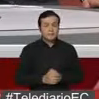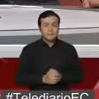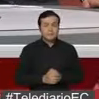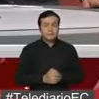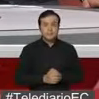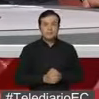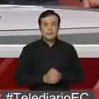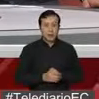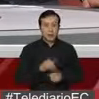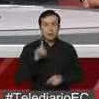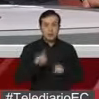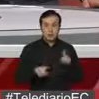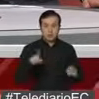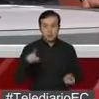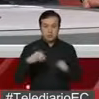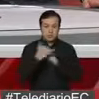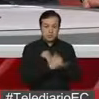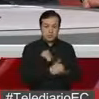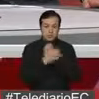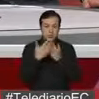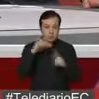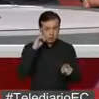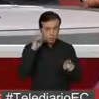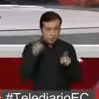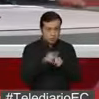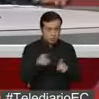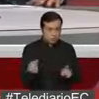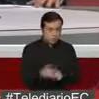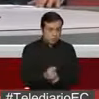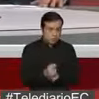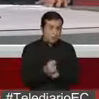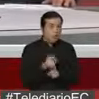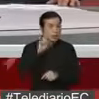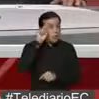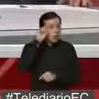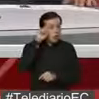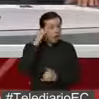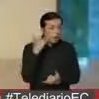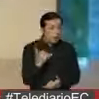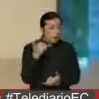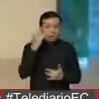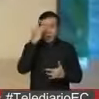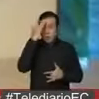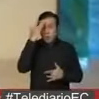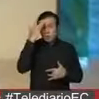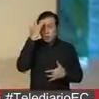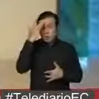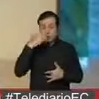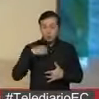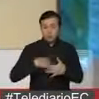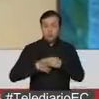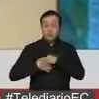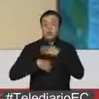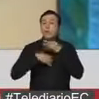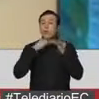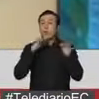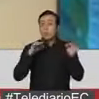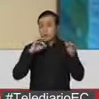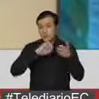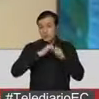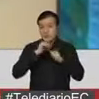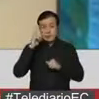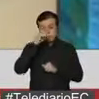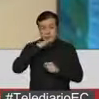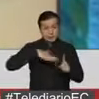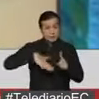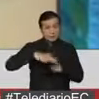Sí, bueno, algunos países están buscando este tipo de renegociaciones. No podemos olvidar que estamos en medio de la pandemia del COVID, lo cual ha complicado la